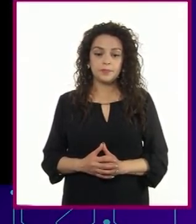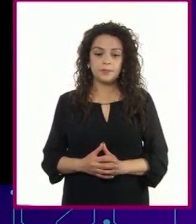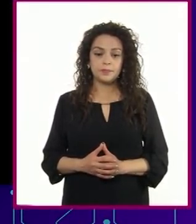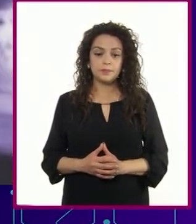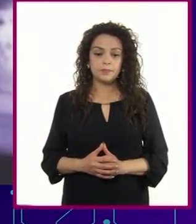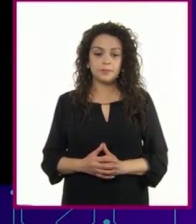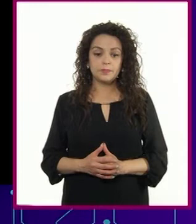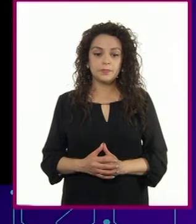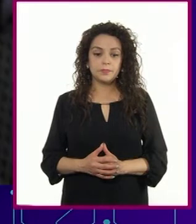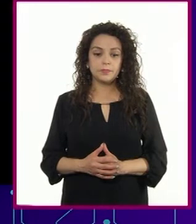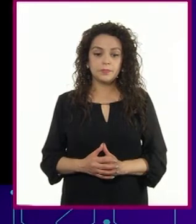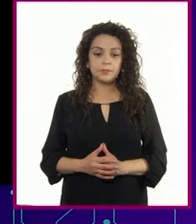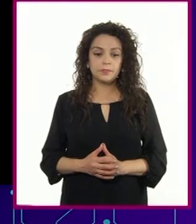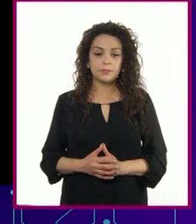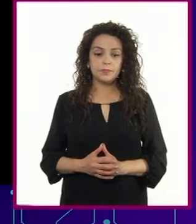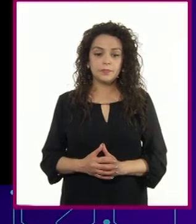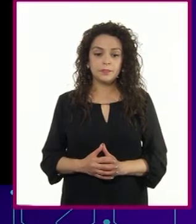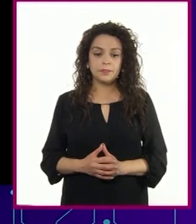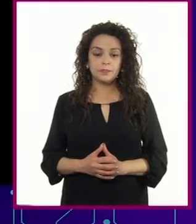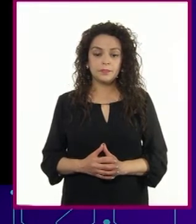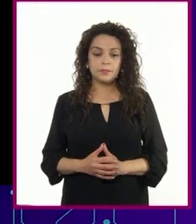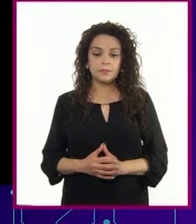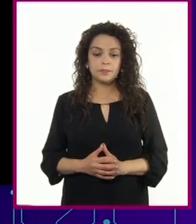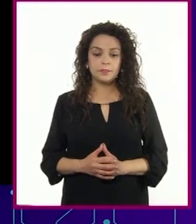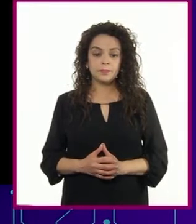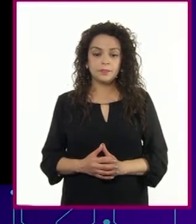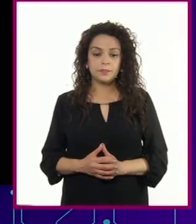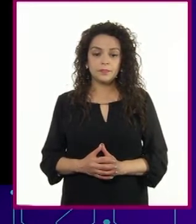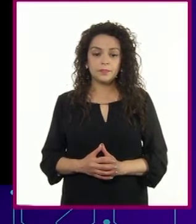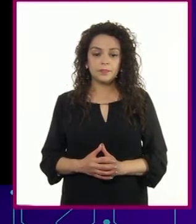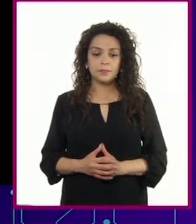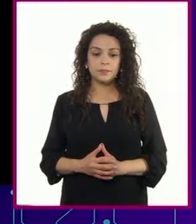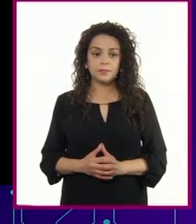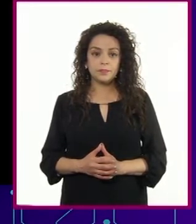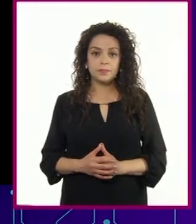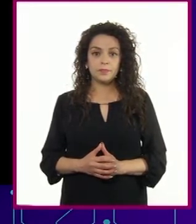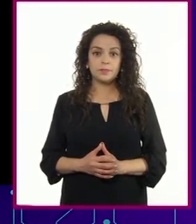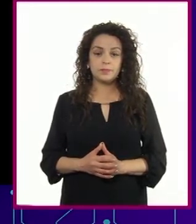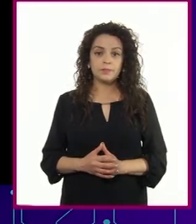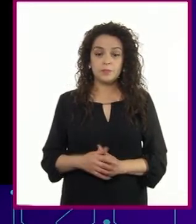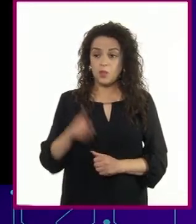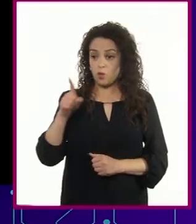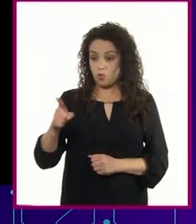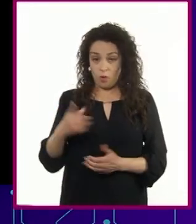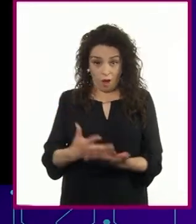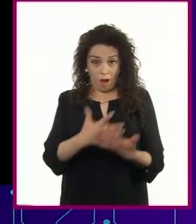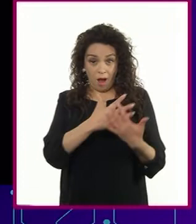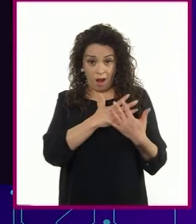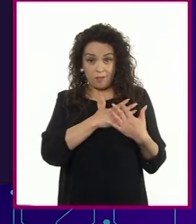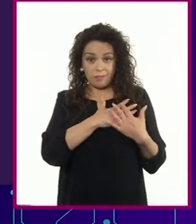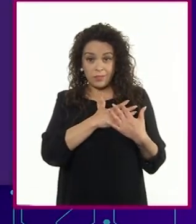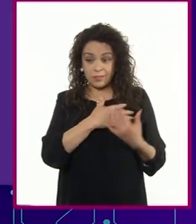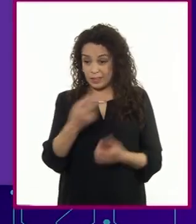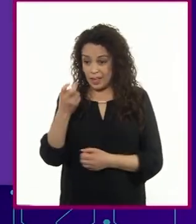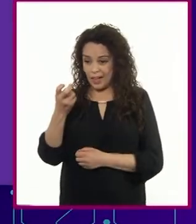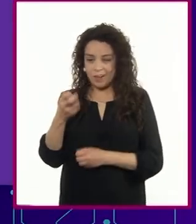gato, barro, goma, arpón, heroína. Va a agarrar todo lo que hayas amado alguna vez y lo va a hacer